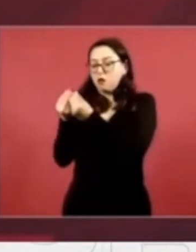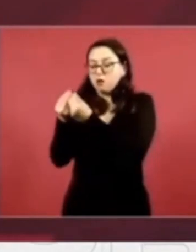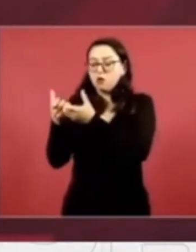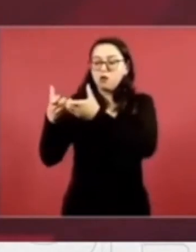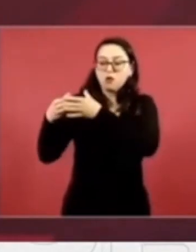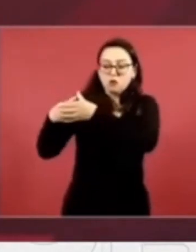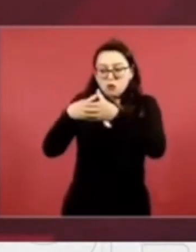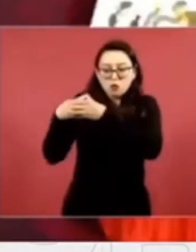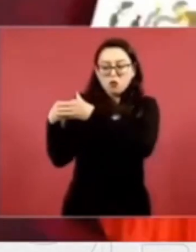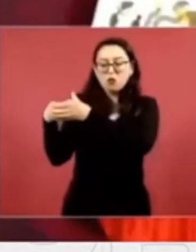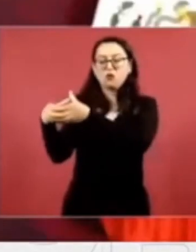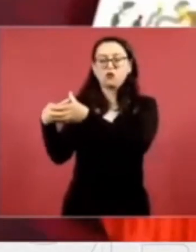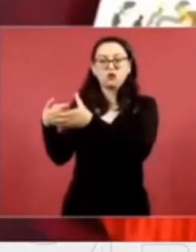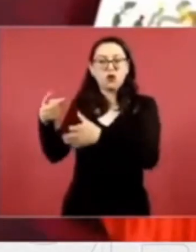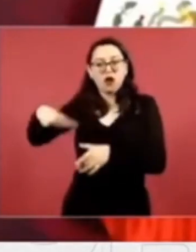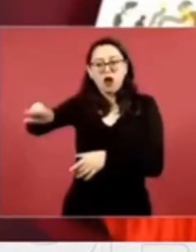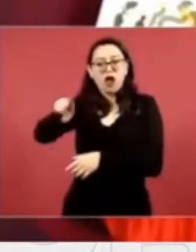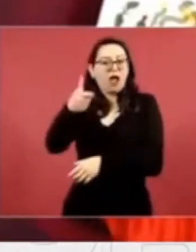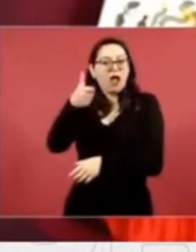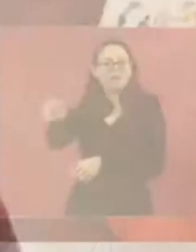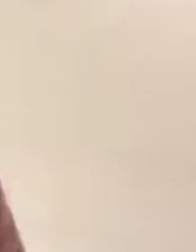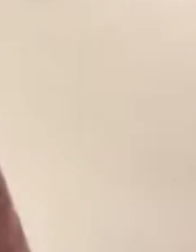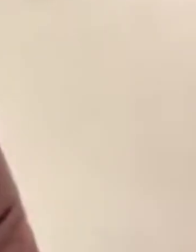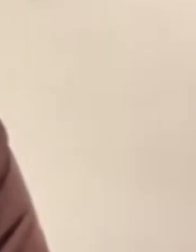Están ahí. Y